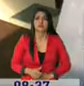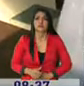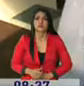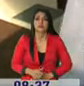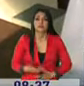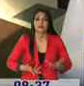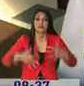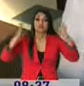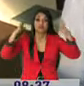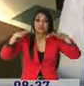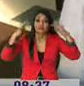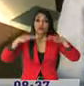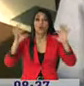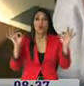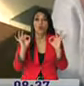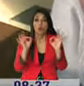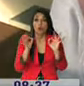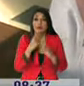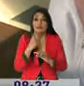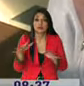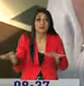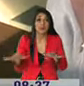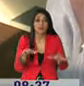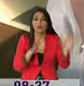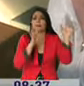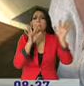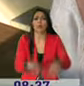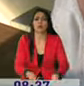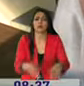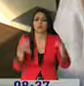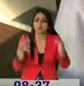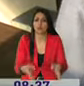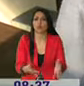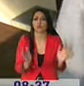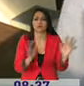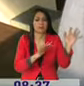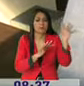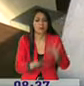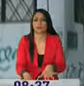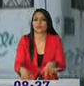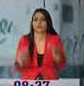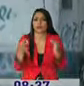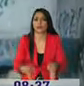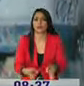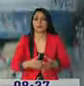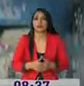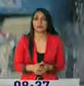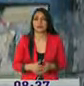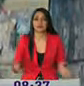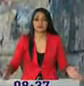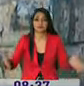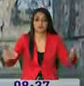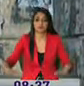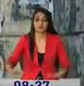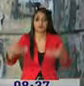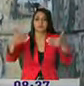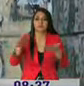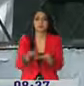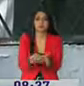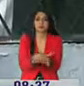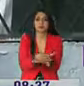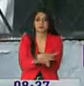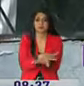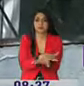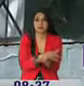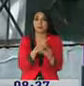problema de aguaceros o como también dicen por un temblor un temblor fuerte esto se comienza a derrumbar la estructura actualmente está vacía sin